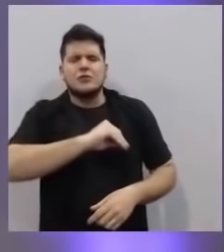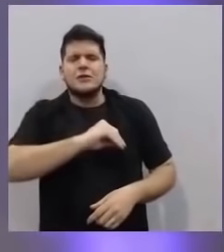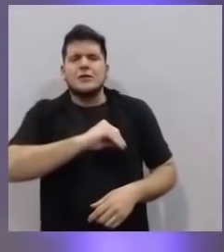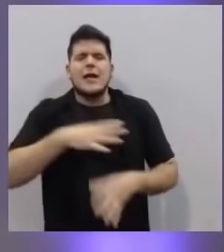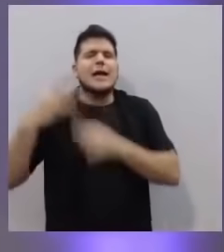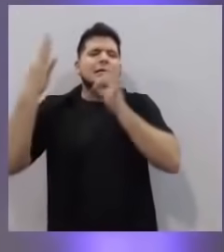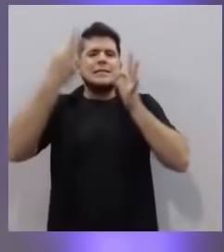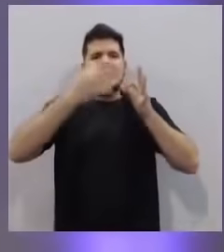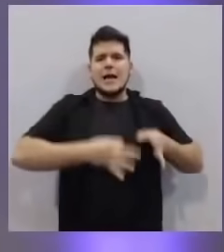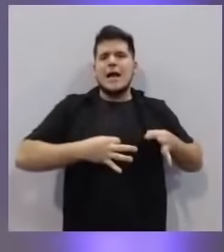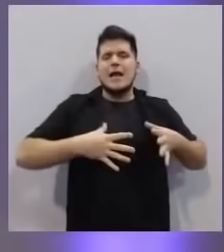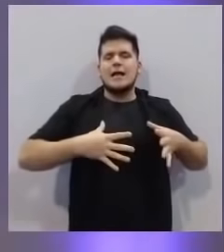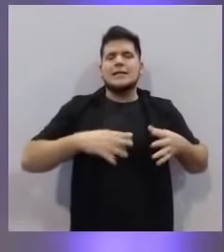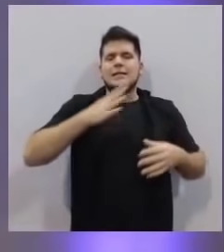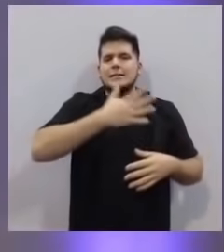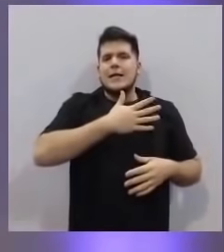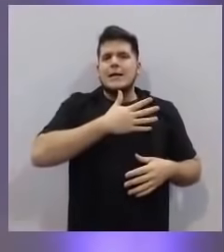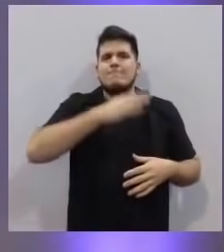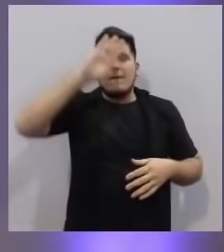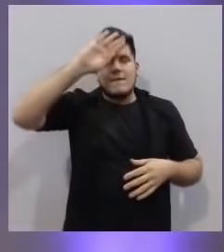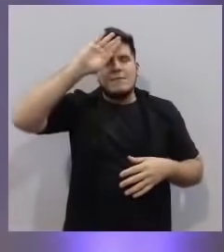el señor va a quitar toda dolencia